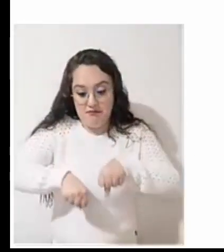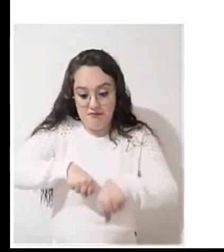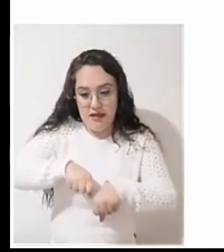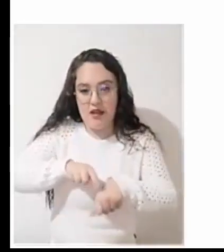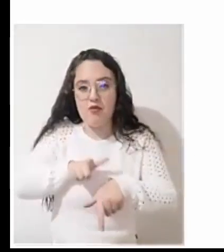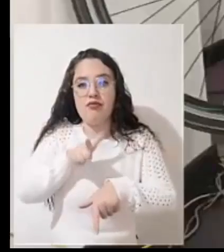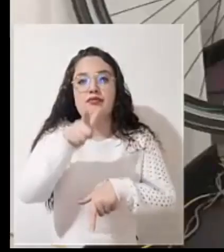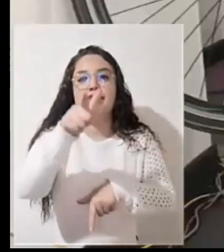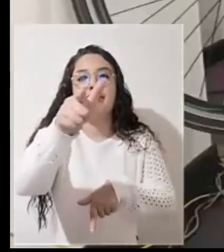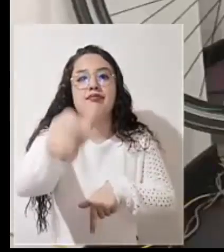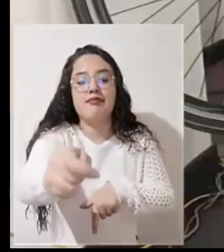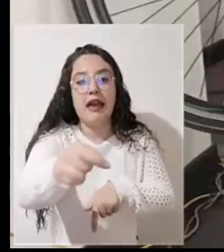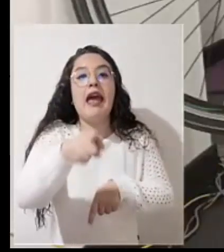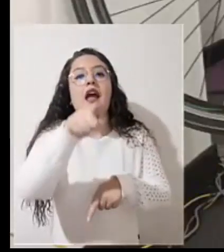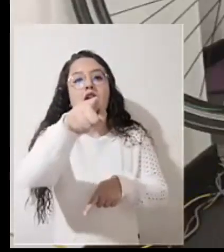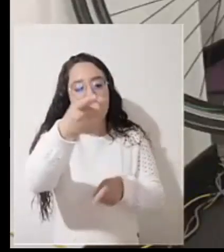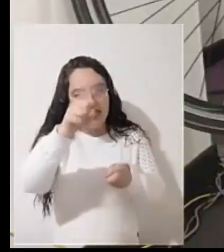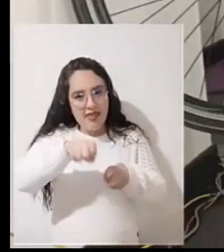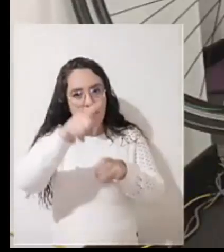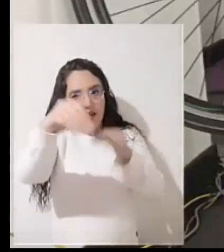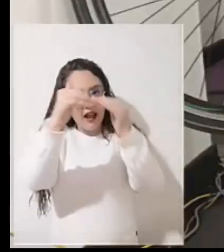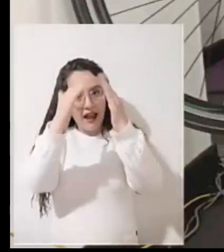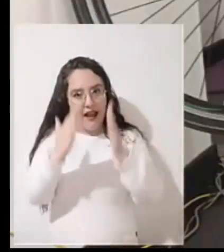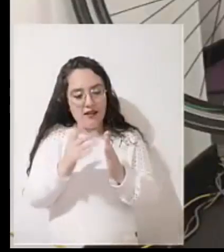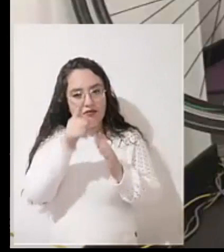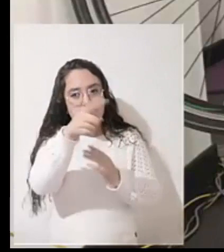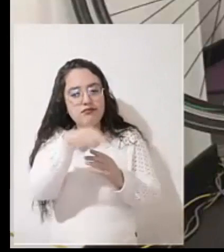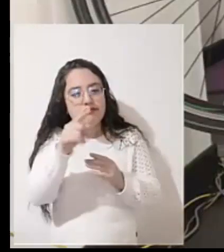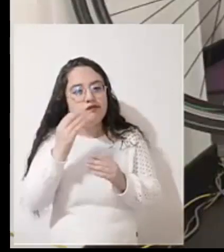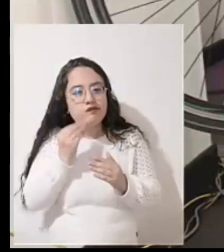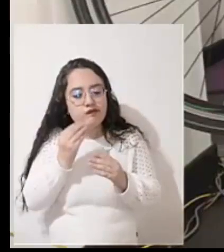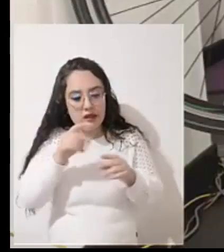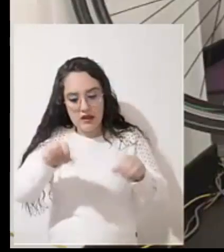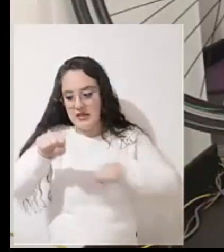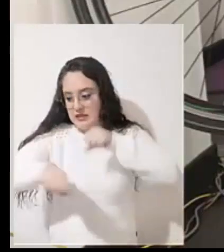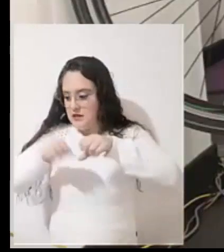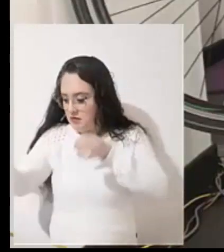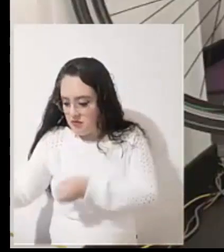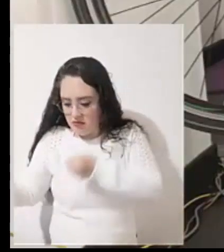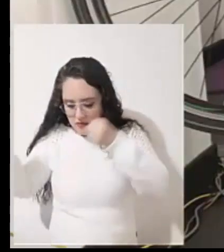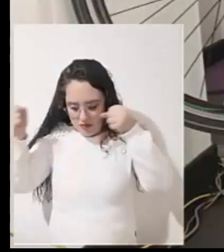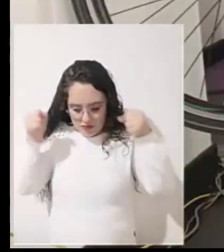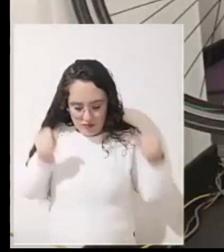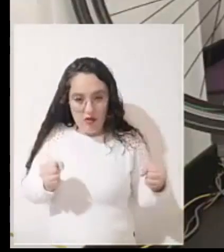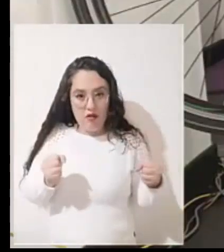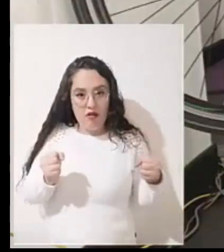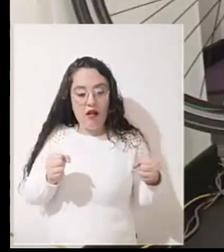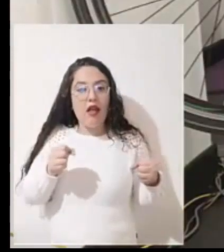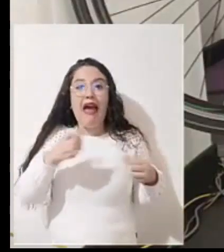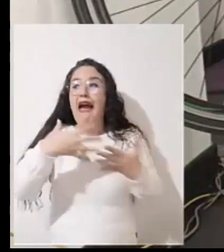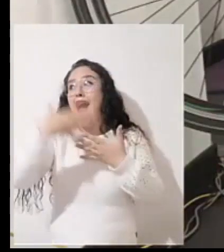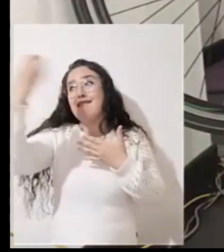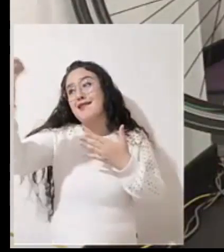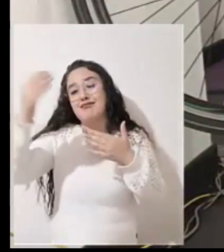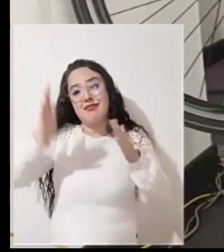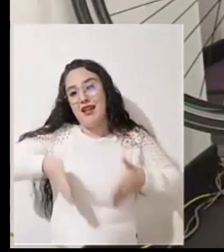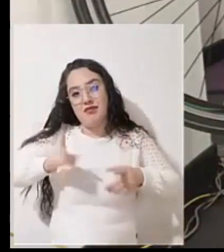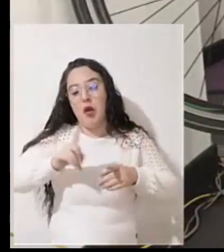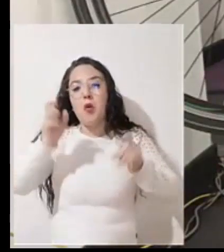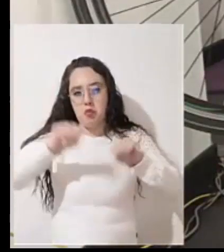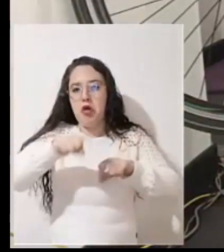adelante. Tenemos que hacerlo experimentalmente. Claro, no podemos sacar la bicicleta, pero sí podemos hacer